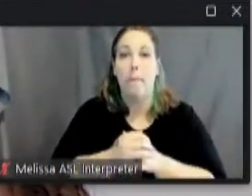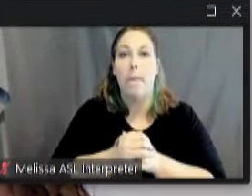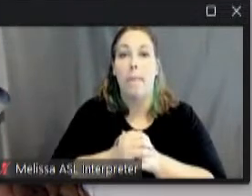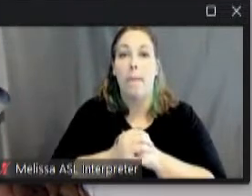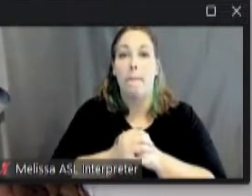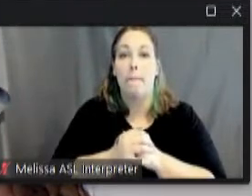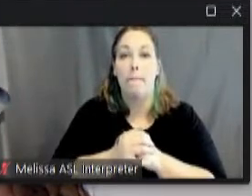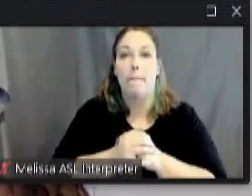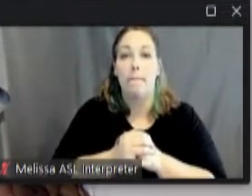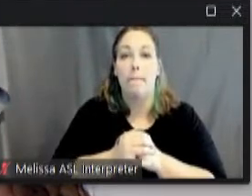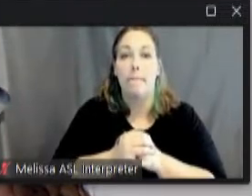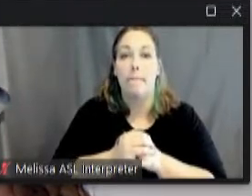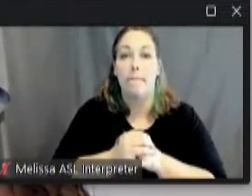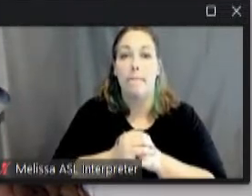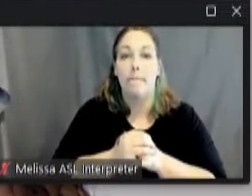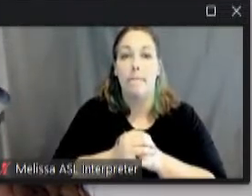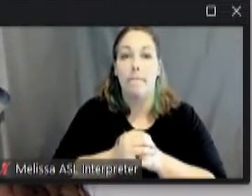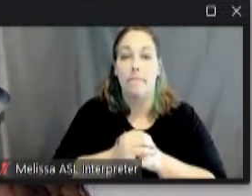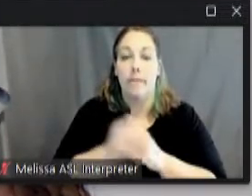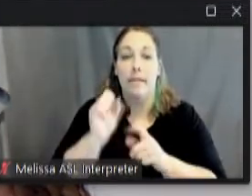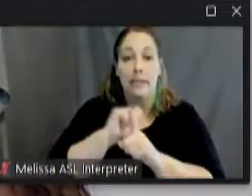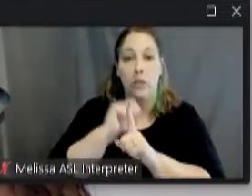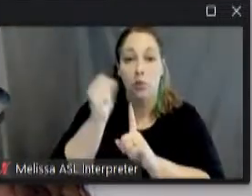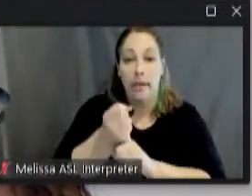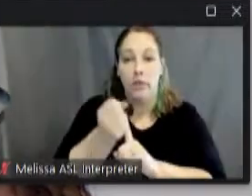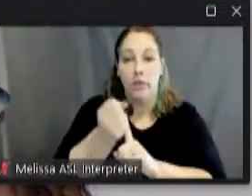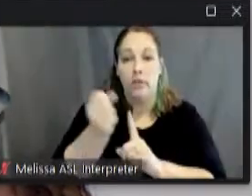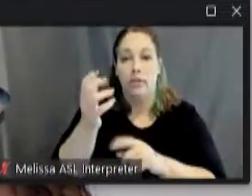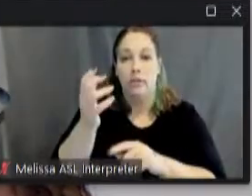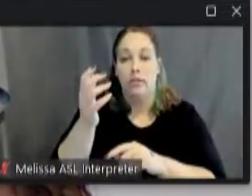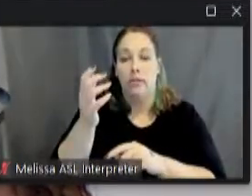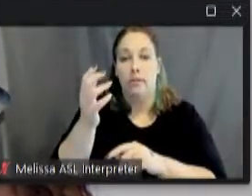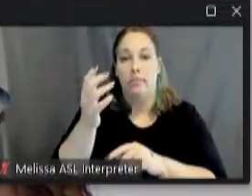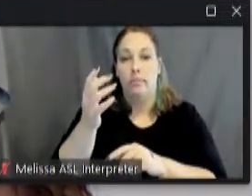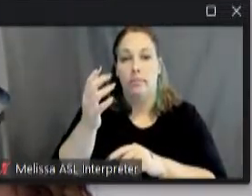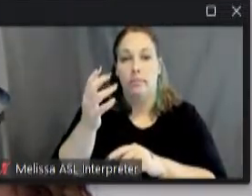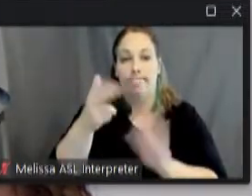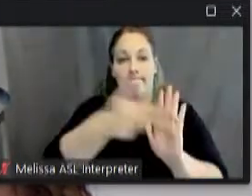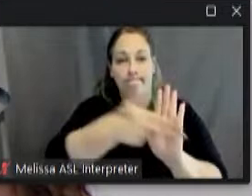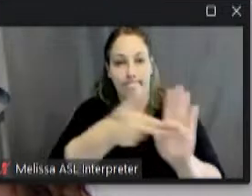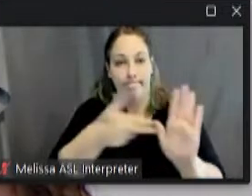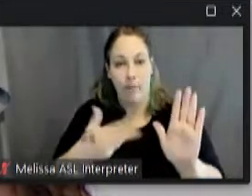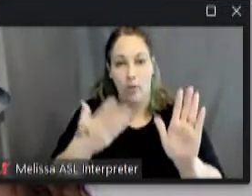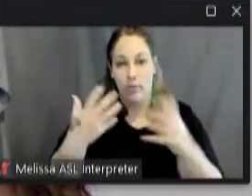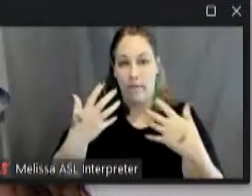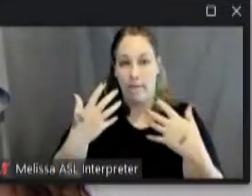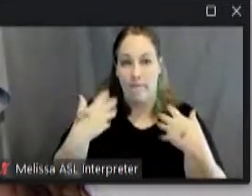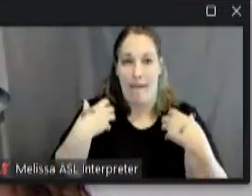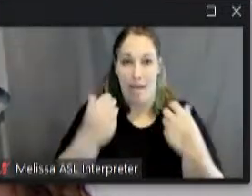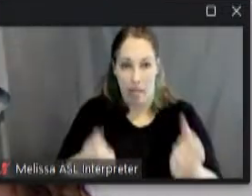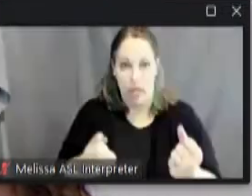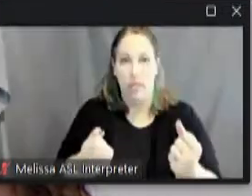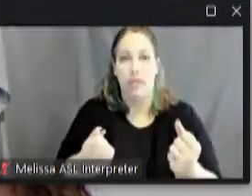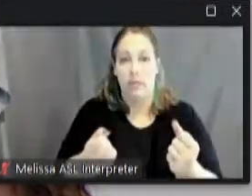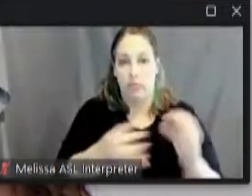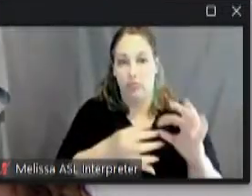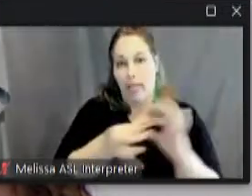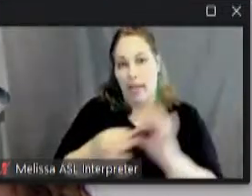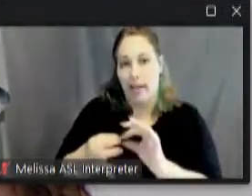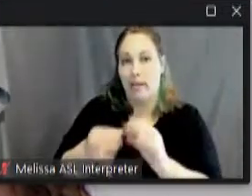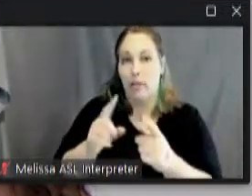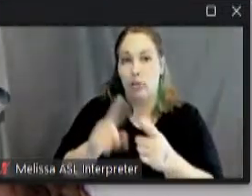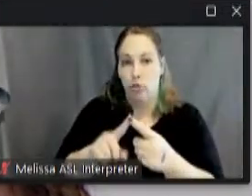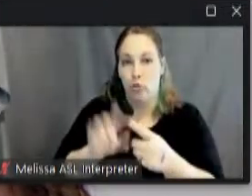con discapacidad en el Progreso y Oro. Y toma nota de las recomendaciones orientadas